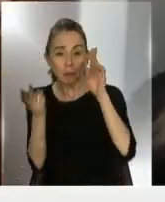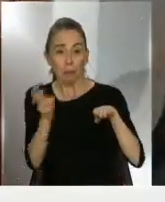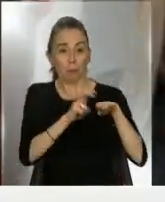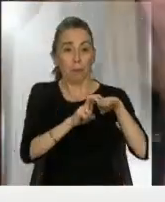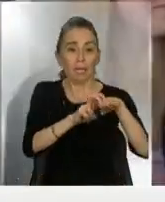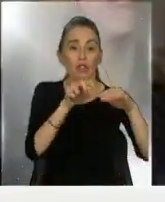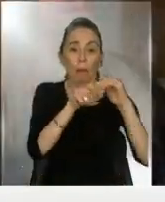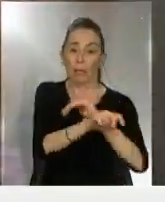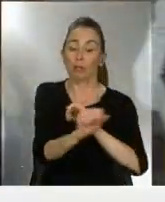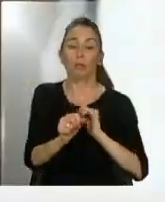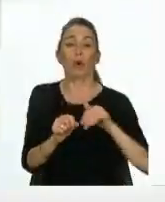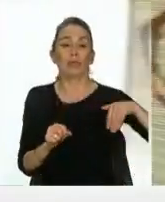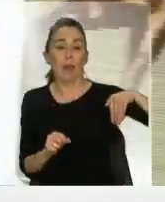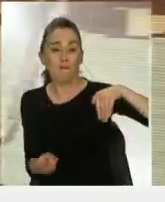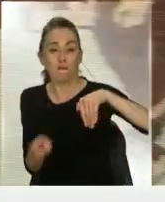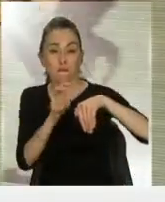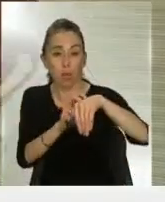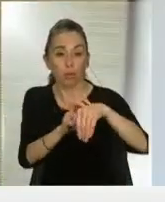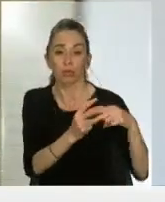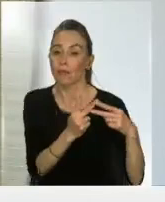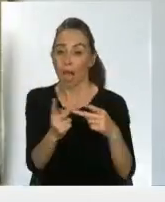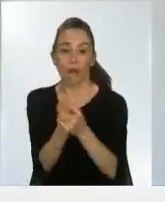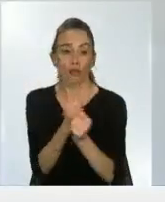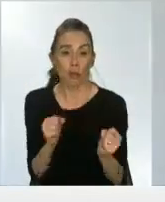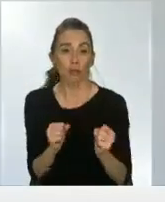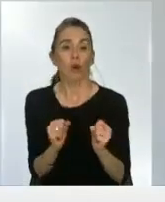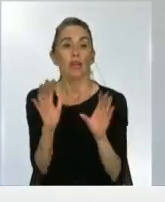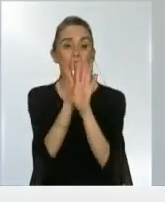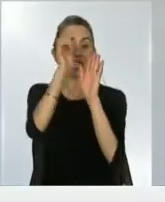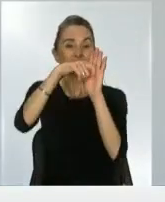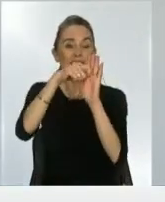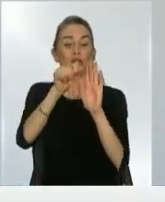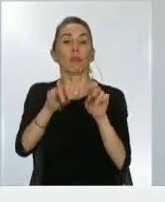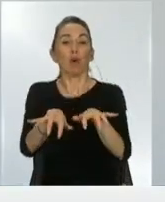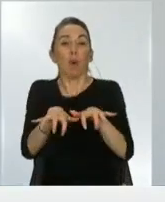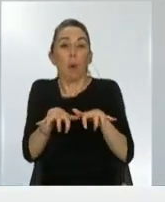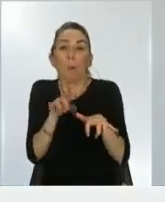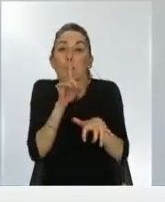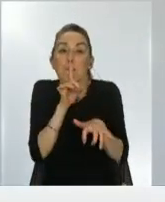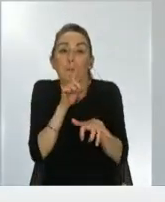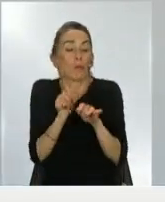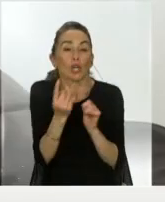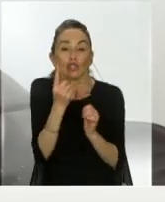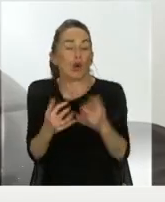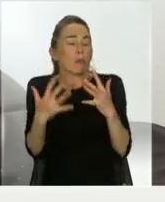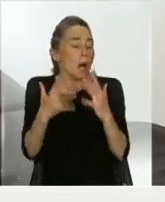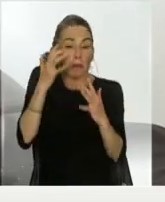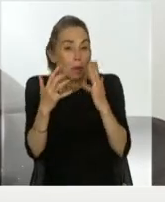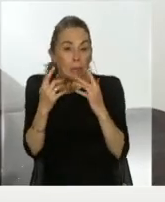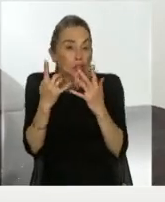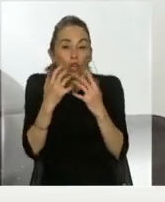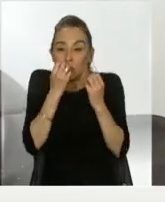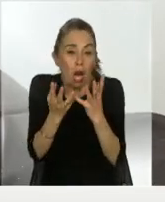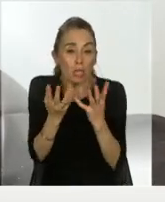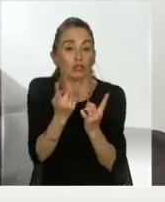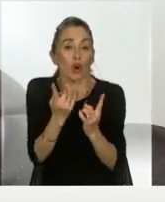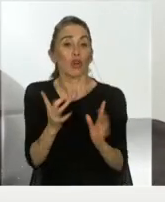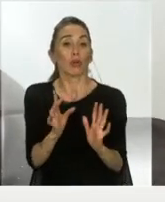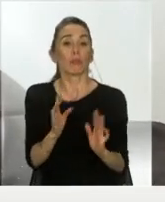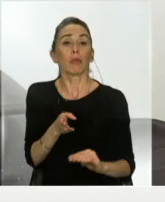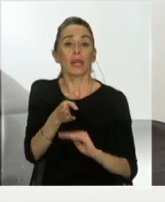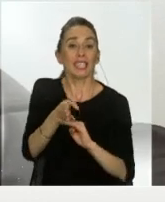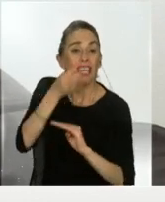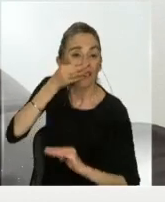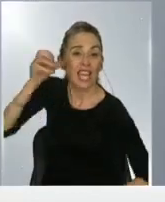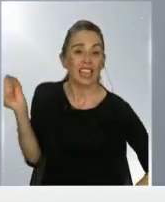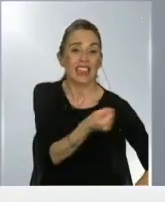público, no puedo viajar en bus, no puedo ir al cine, lógicamente, porque el cine hay que estar callado y no me puedo aguantar los tics. No puedo ir a ver un partido de tenis